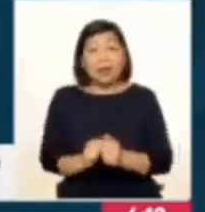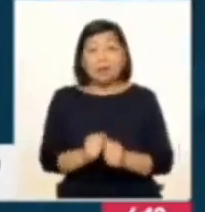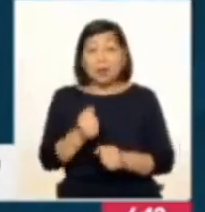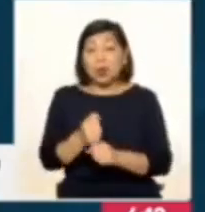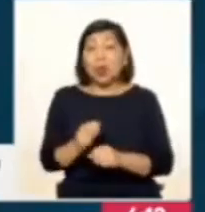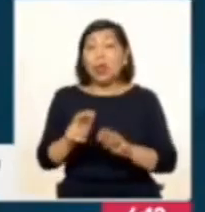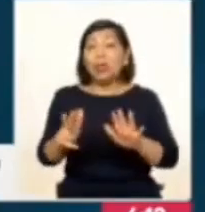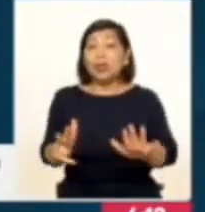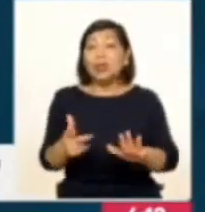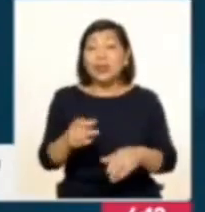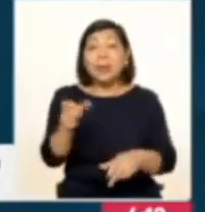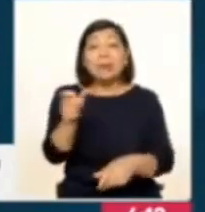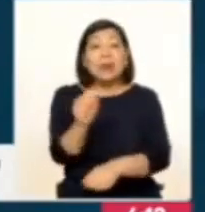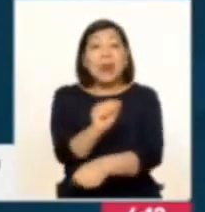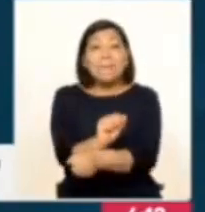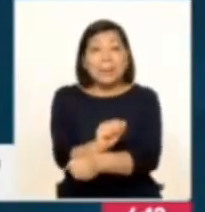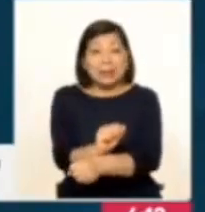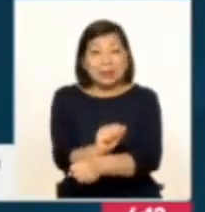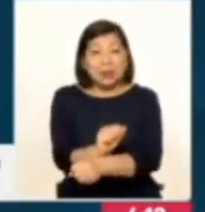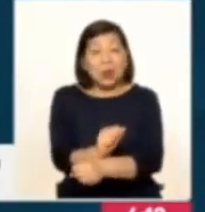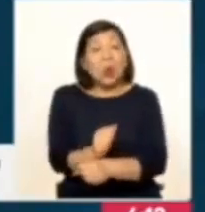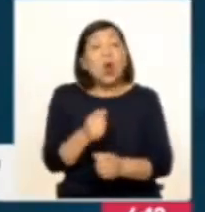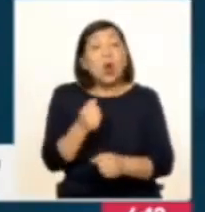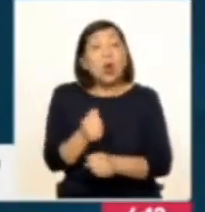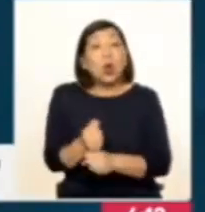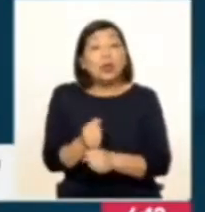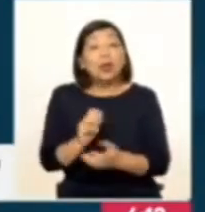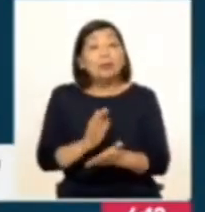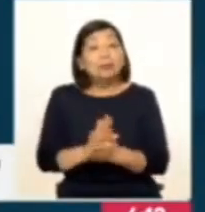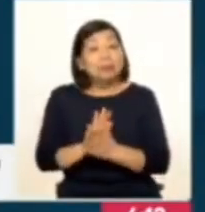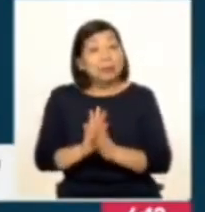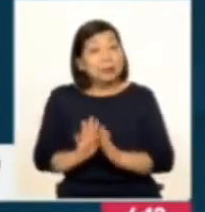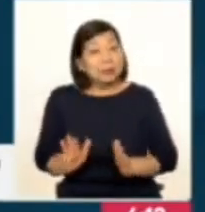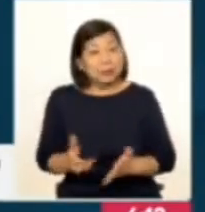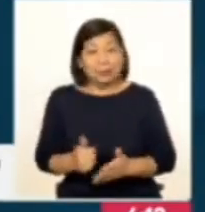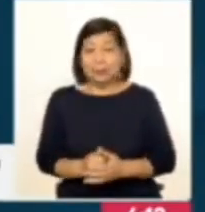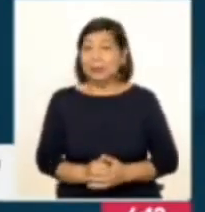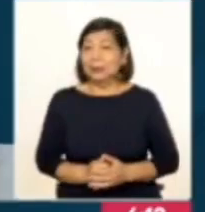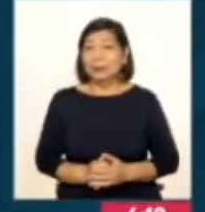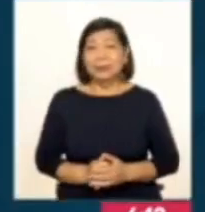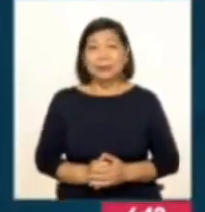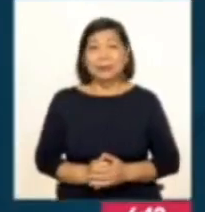contra 18 detenidos por los delitos contra la tranquilidad pública.